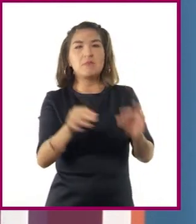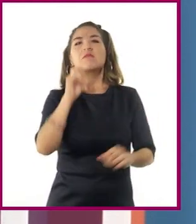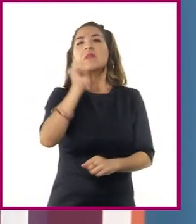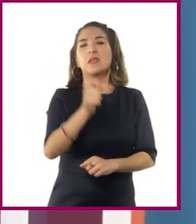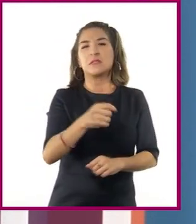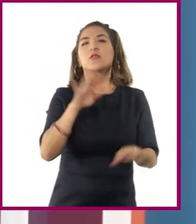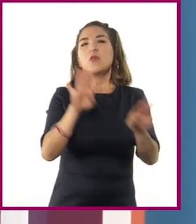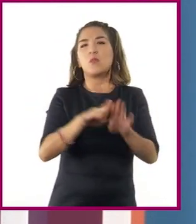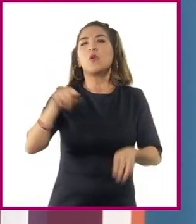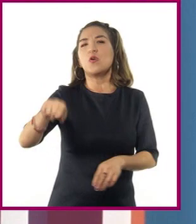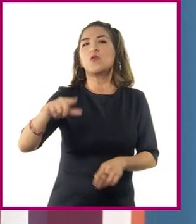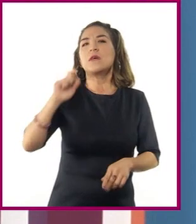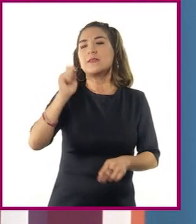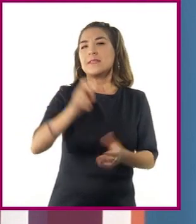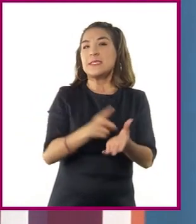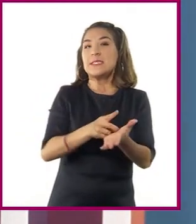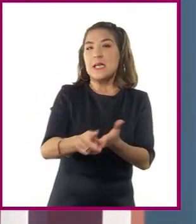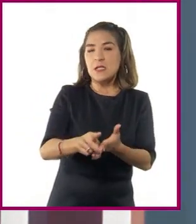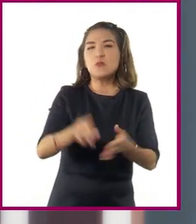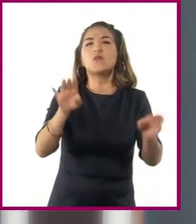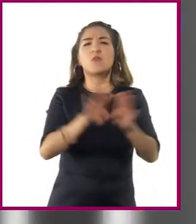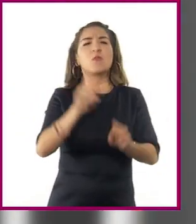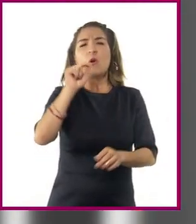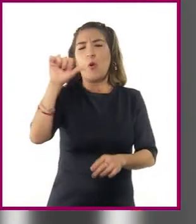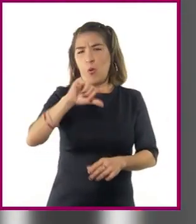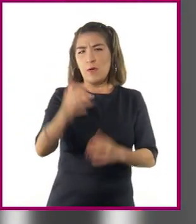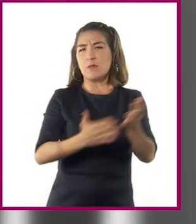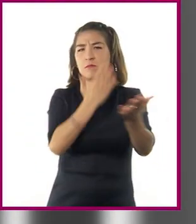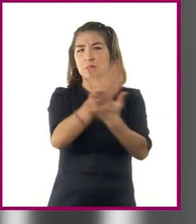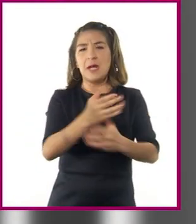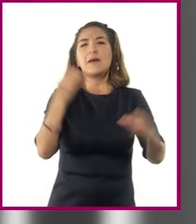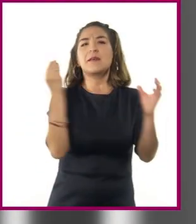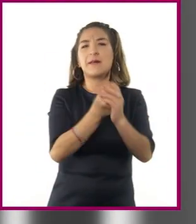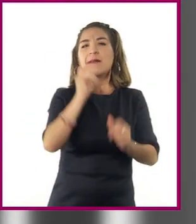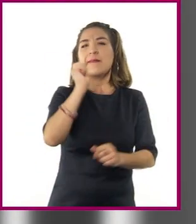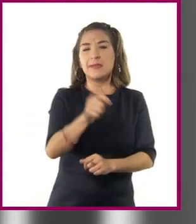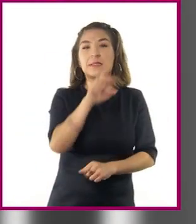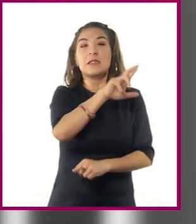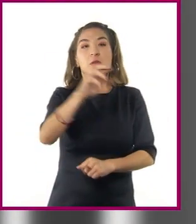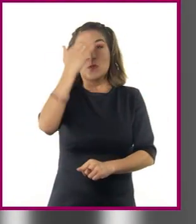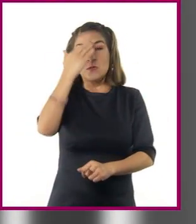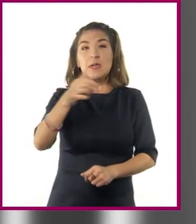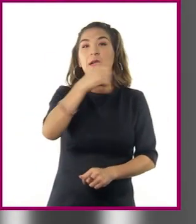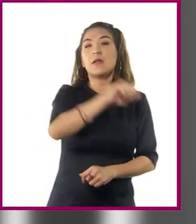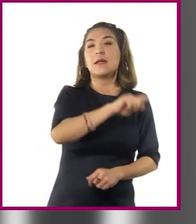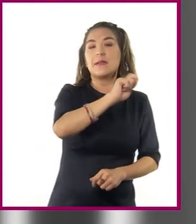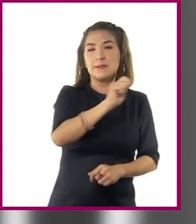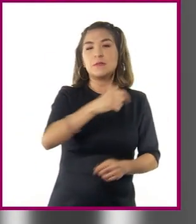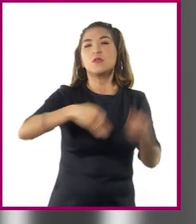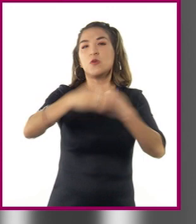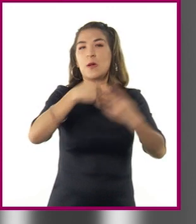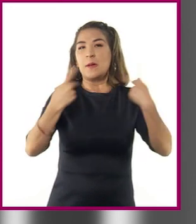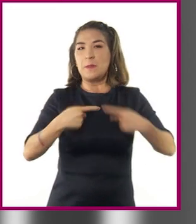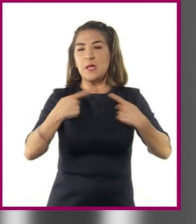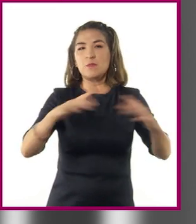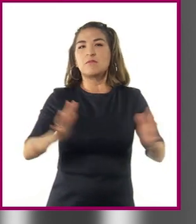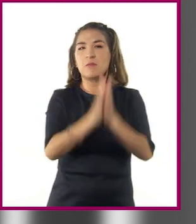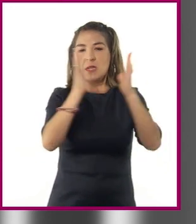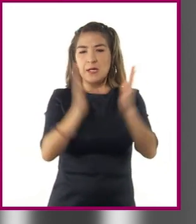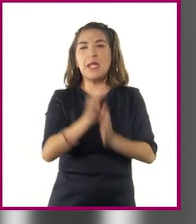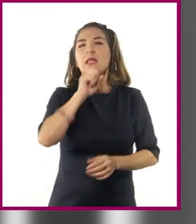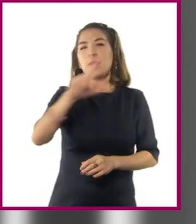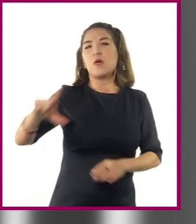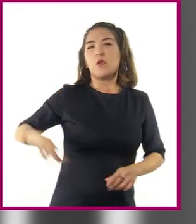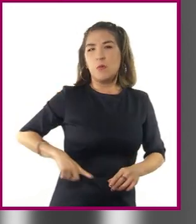el Estado de Derecho. El propósito de esta sesión es reconocer la participación de la ciudadanía y las